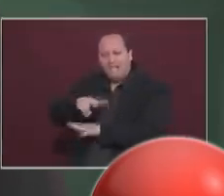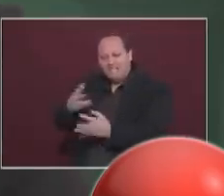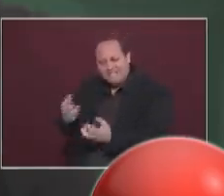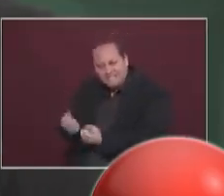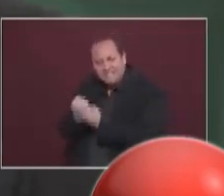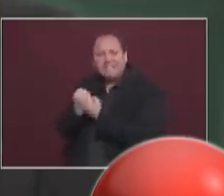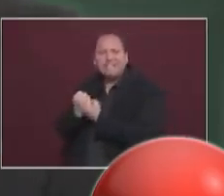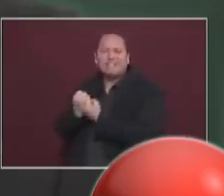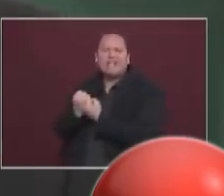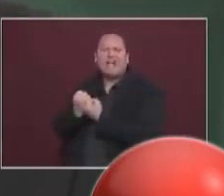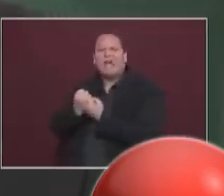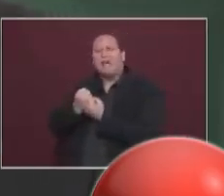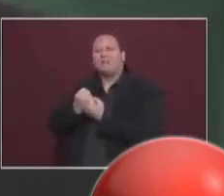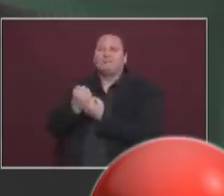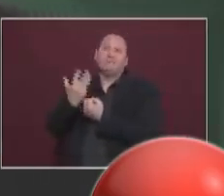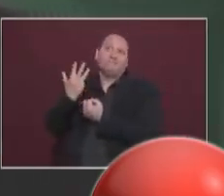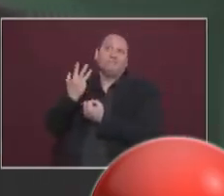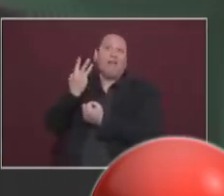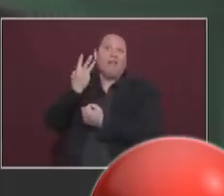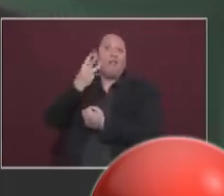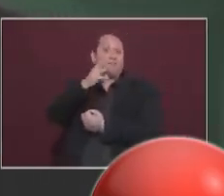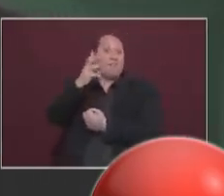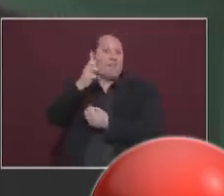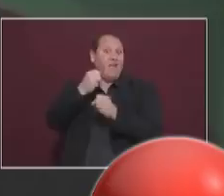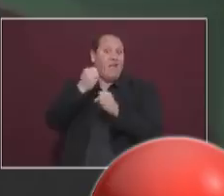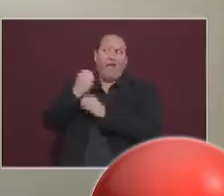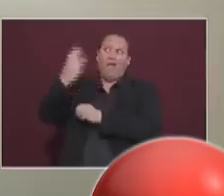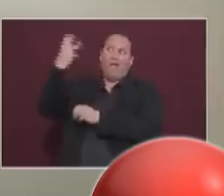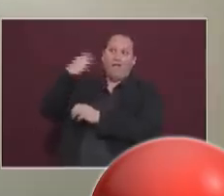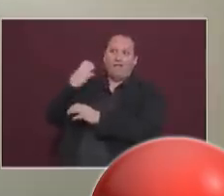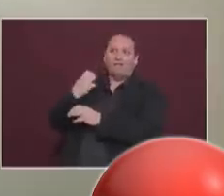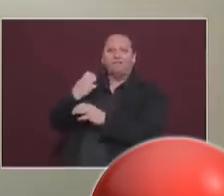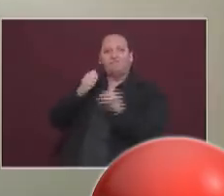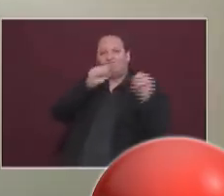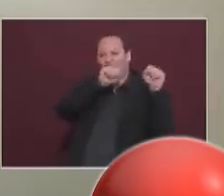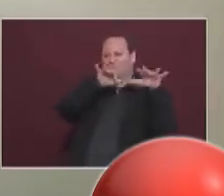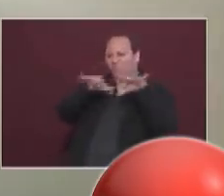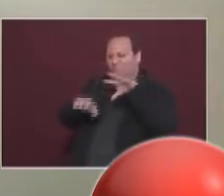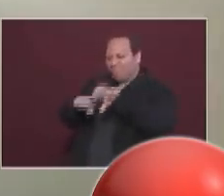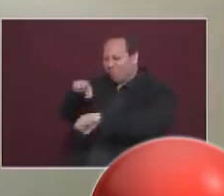durante los 3 siglos de dominación colonial,